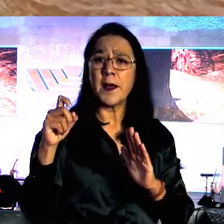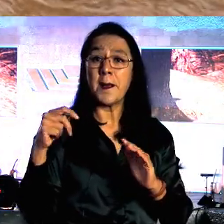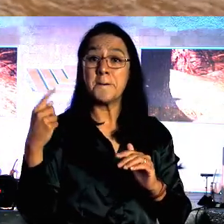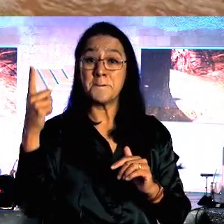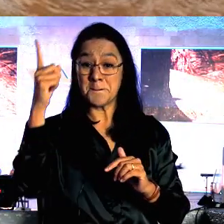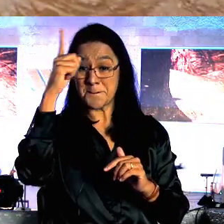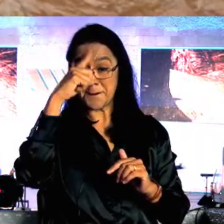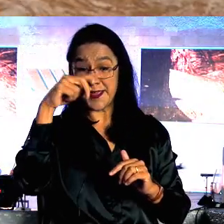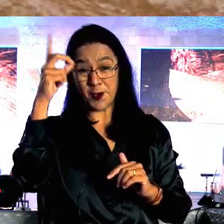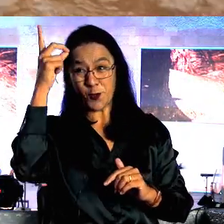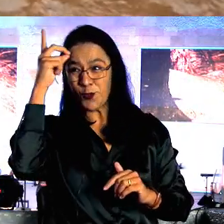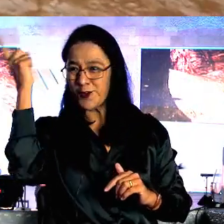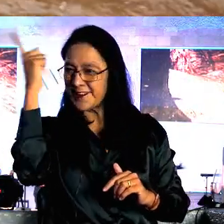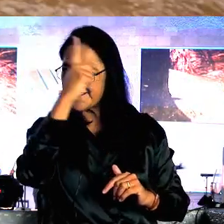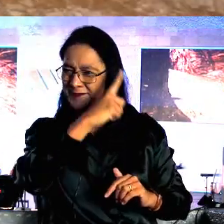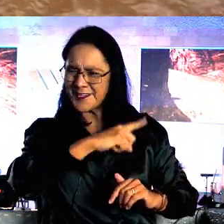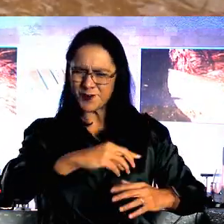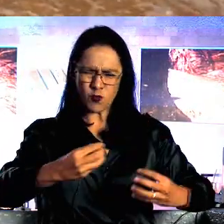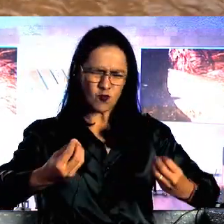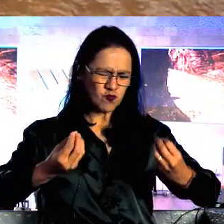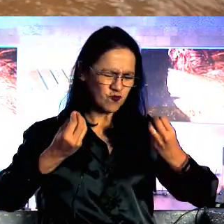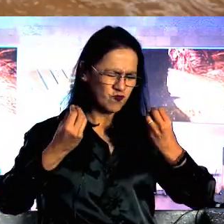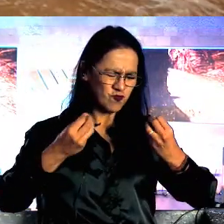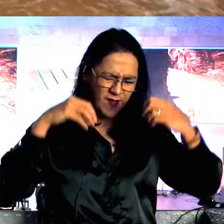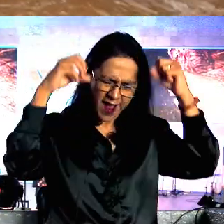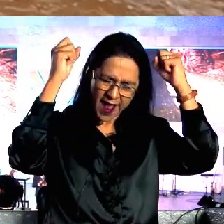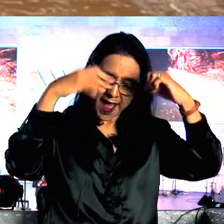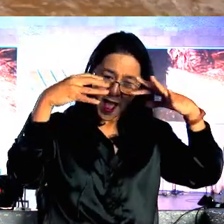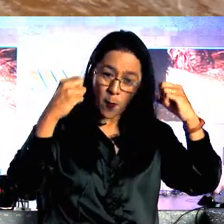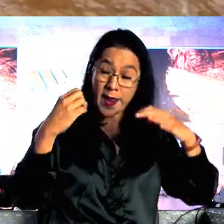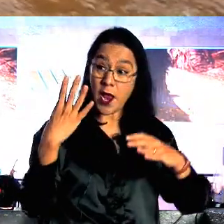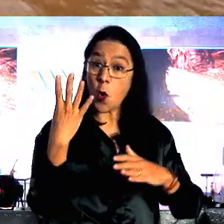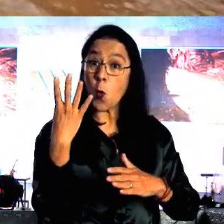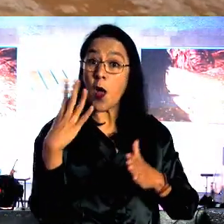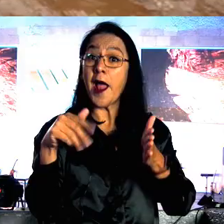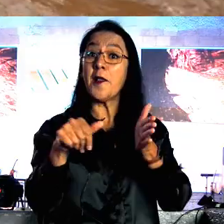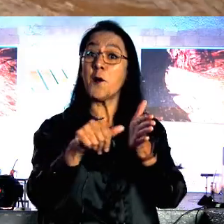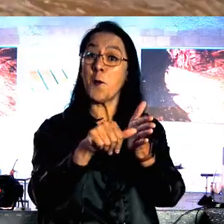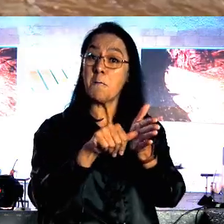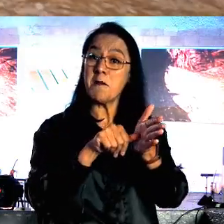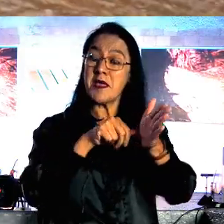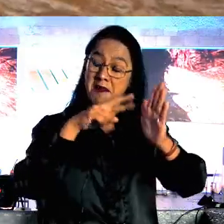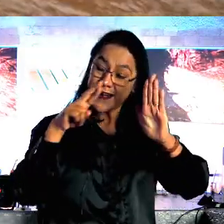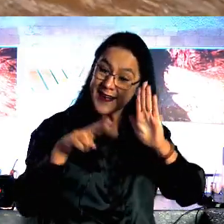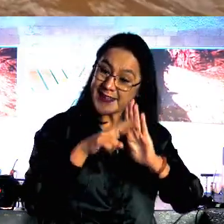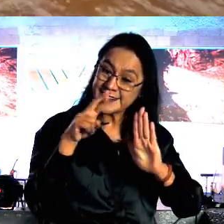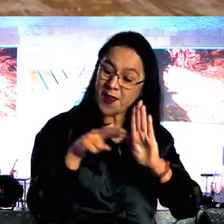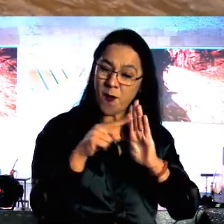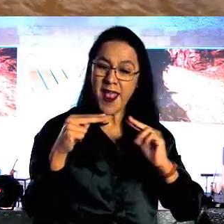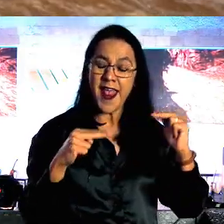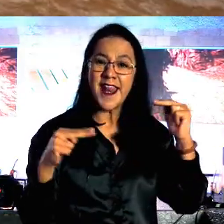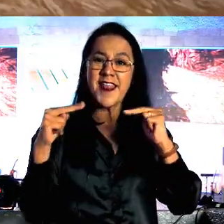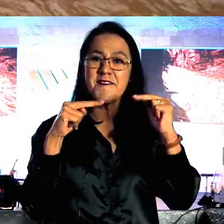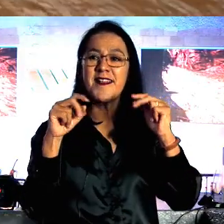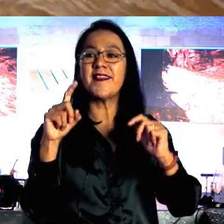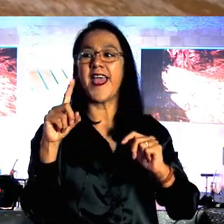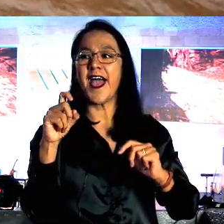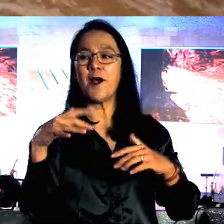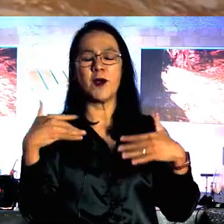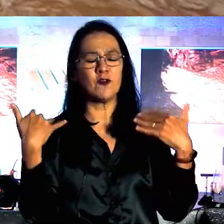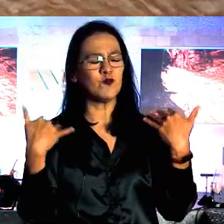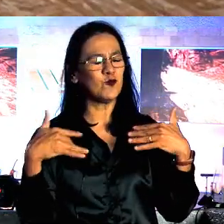ahí les va un poquito de agua. Y en solo cuatro meses, el nivel del agua se recuperó.